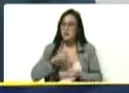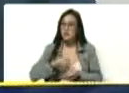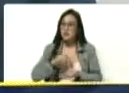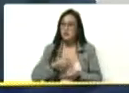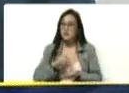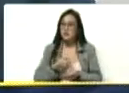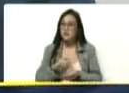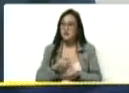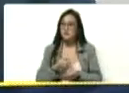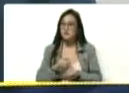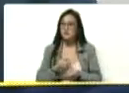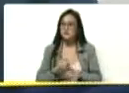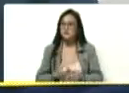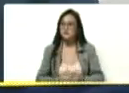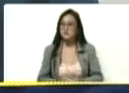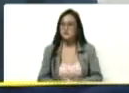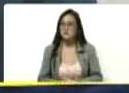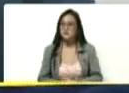es gigantesca.